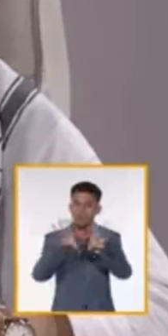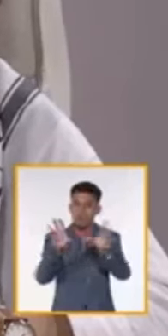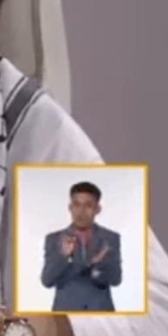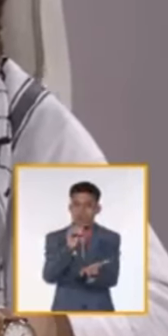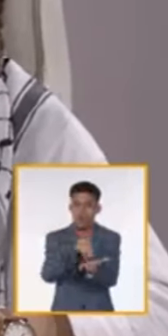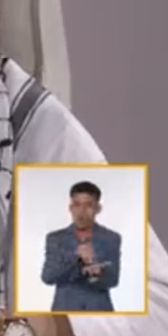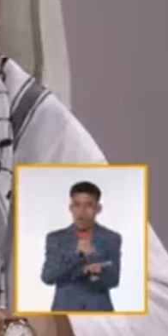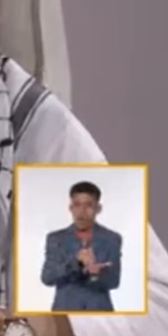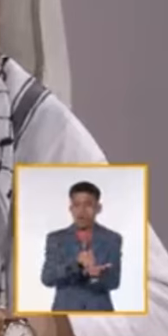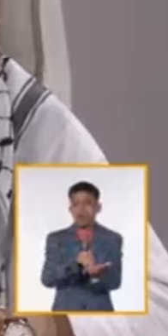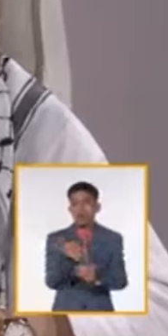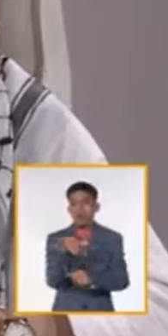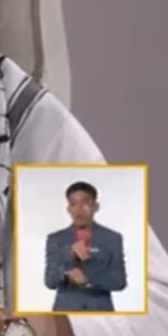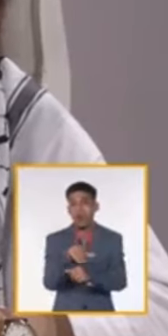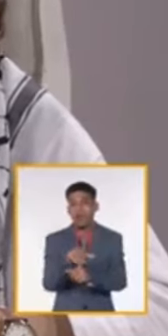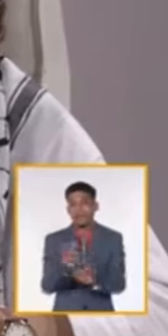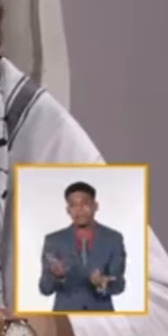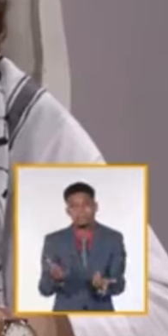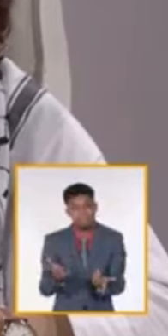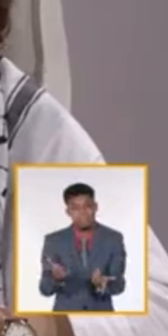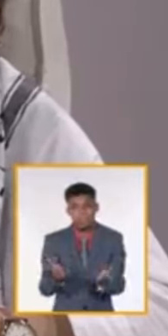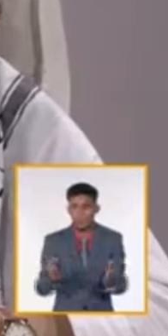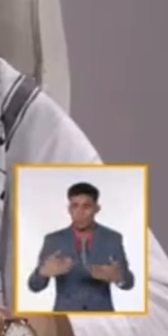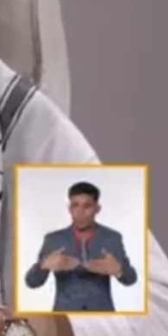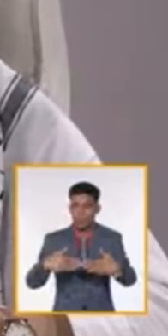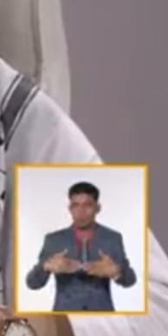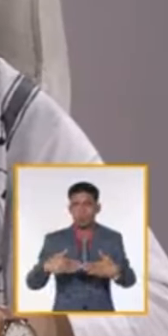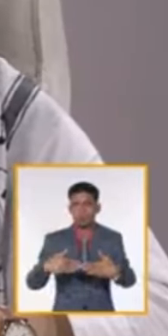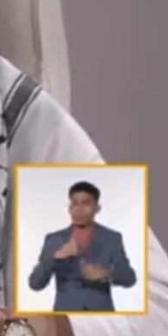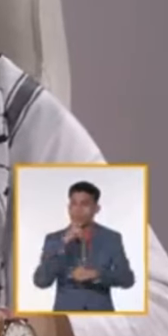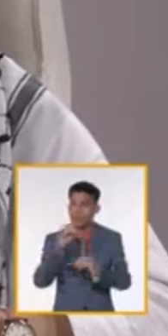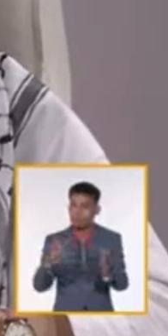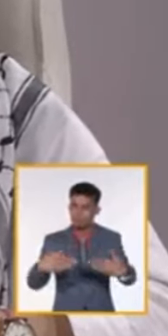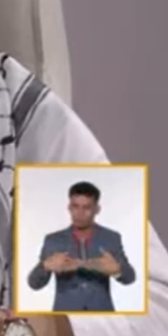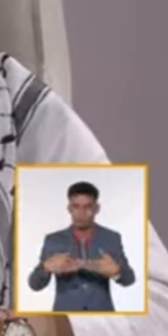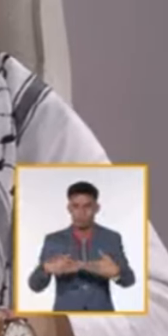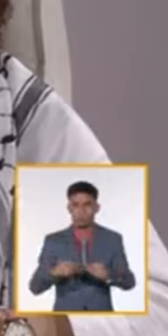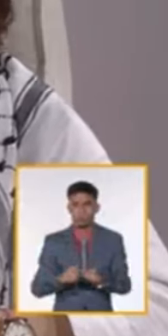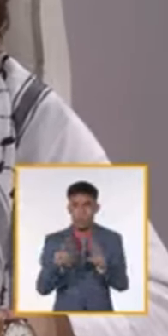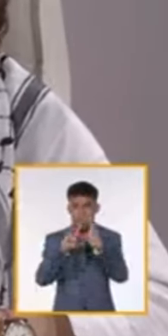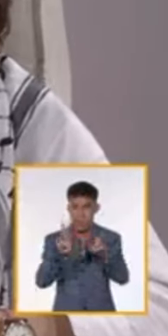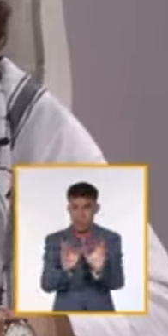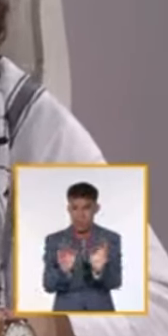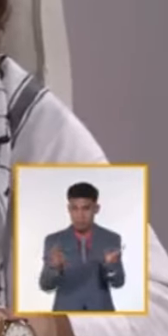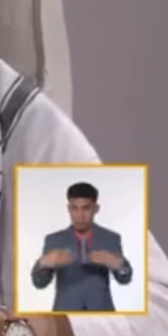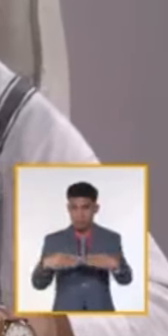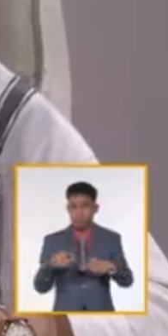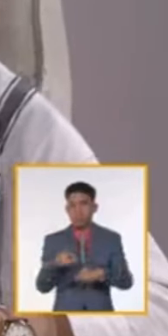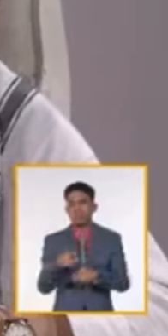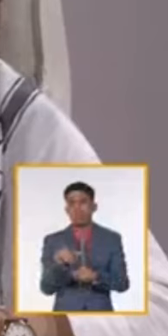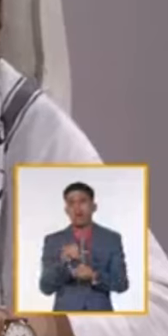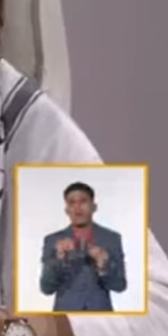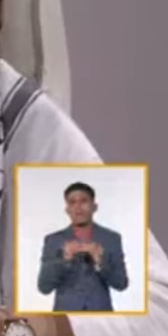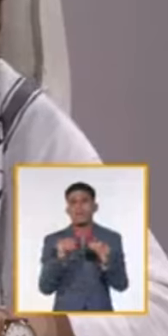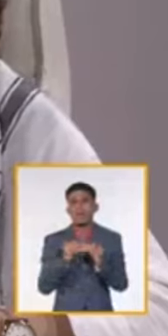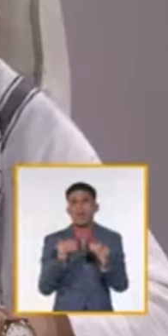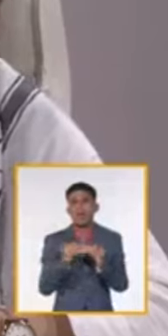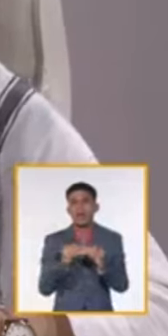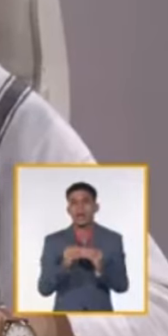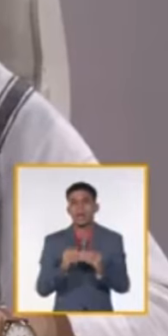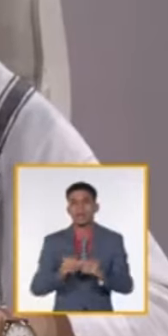Y sin embargo, se cerró esta posibilidad porque se tiene que ver con